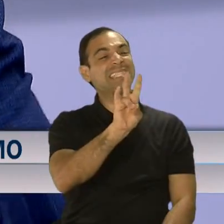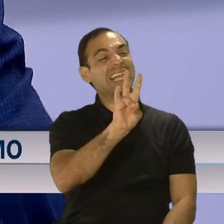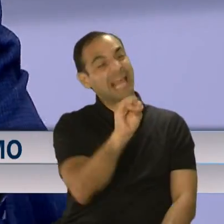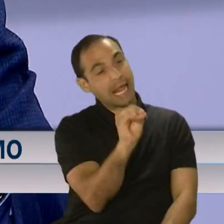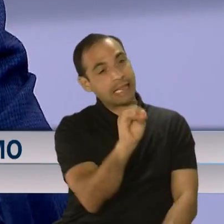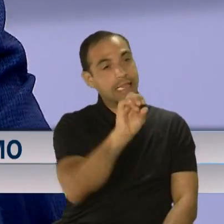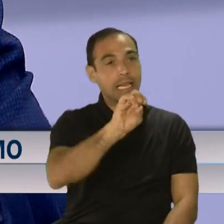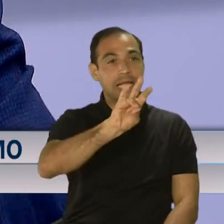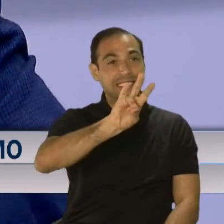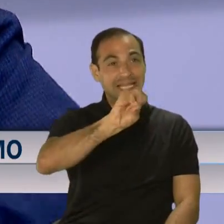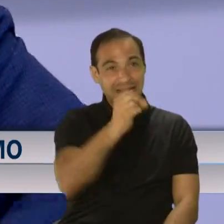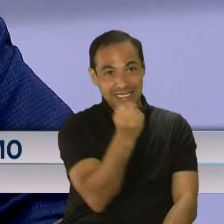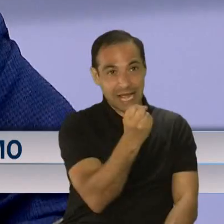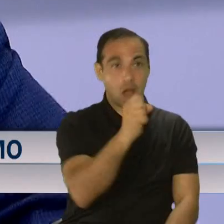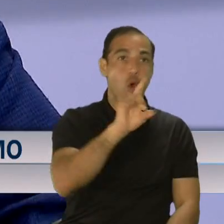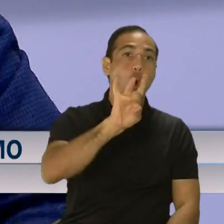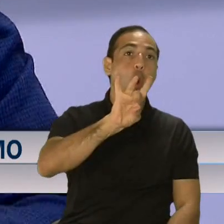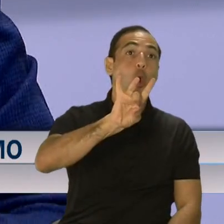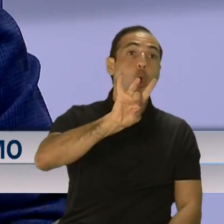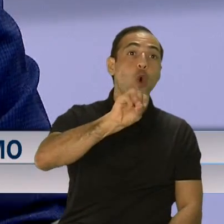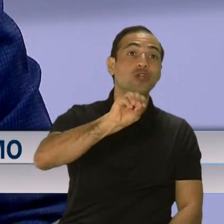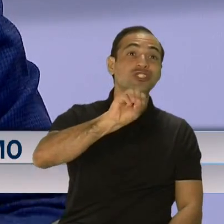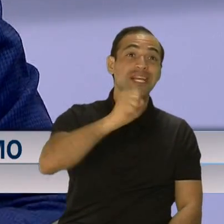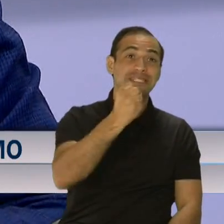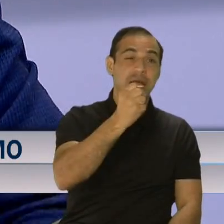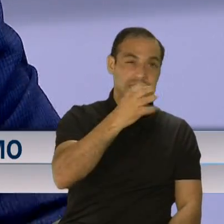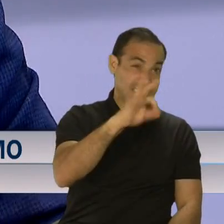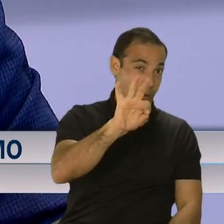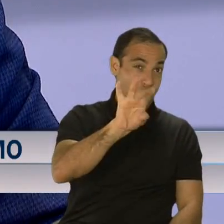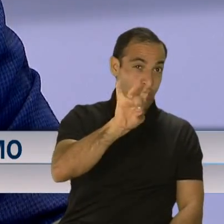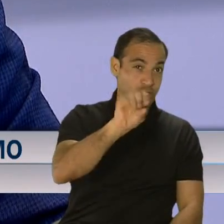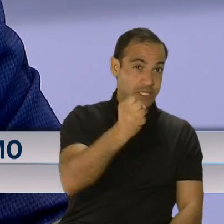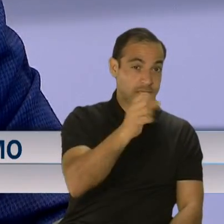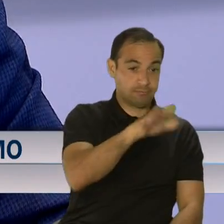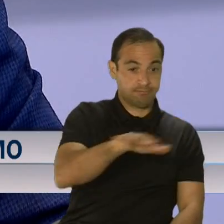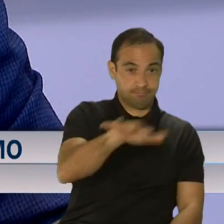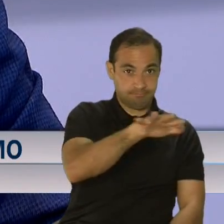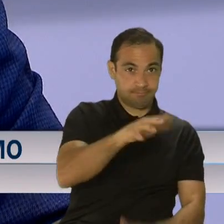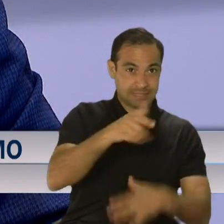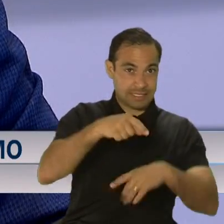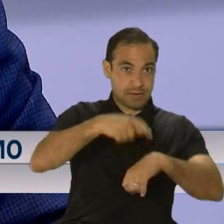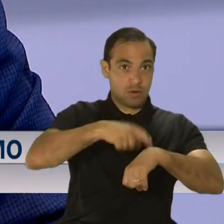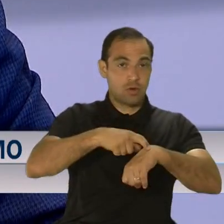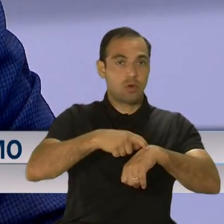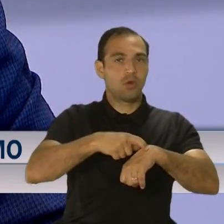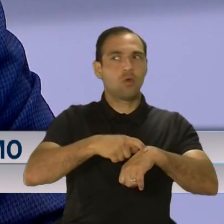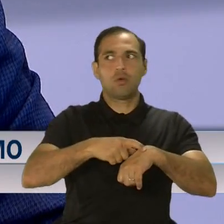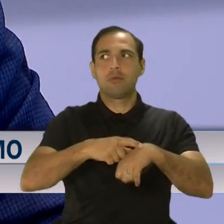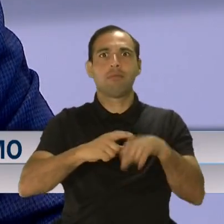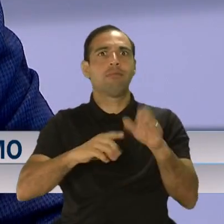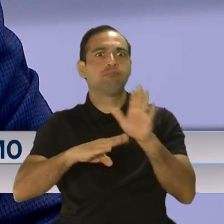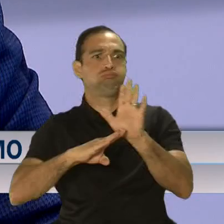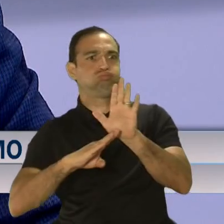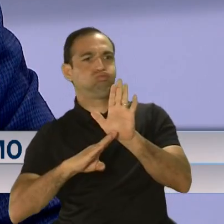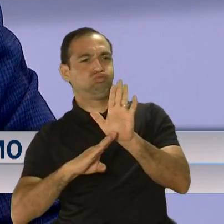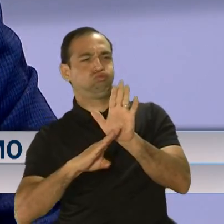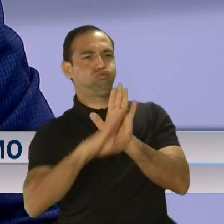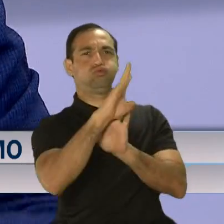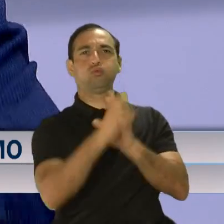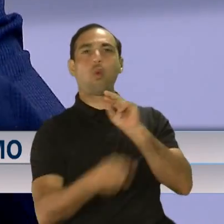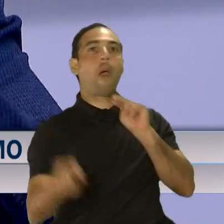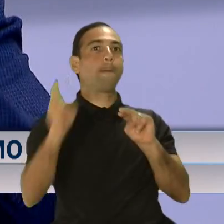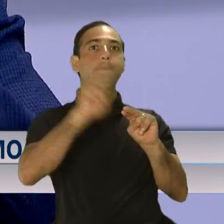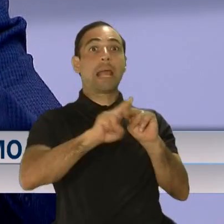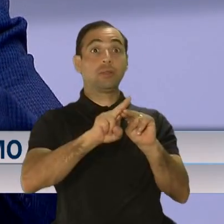hablando que muchos somos de esta época, pues hubo un fenómeno que se llama una espiral inflacionaria, porque la situación era